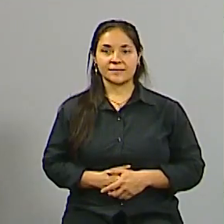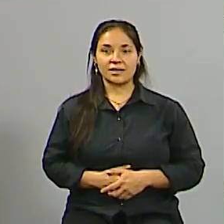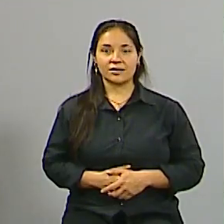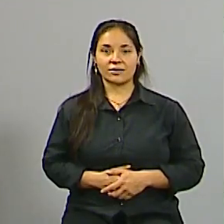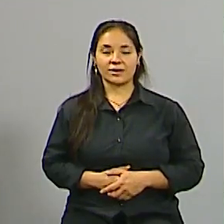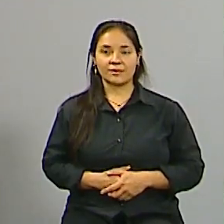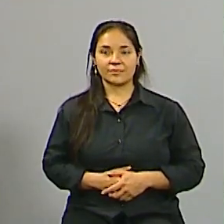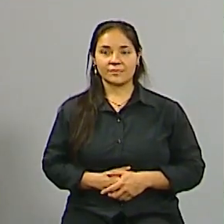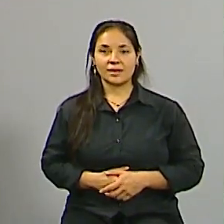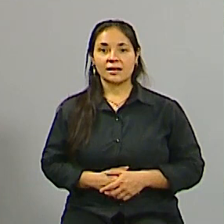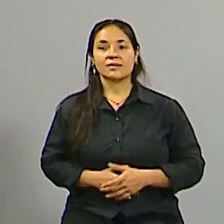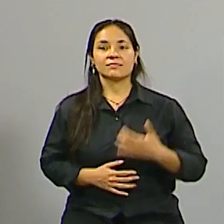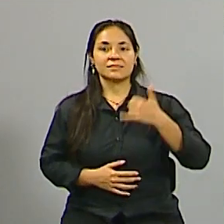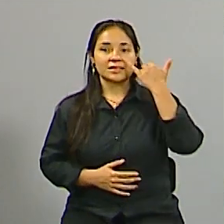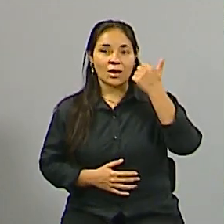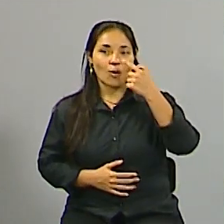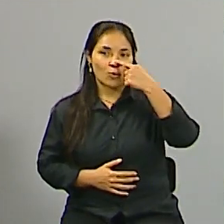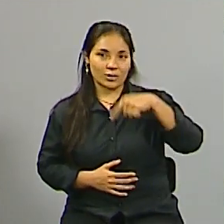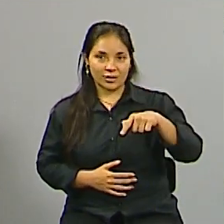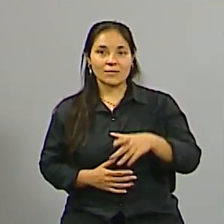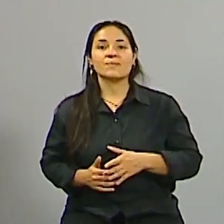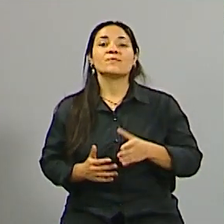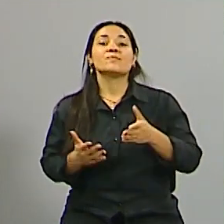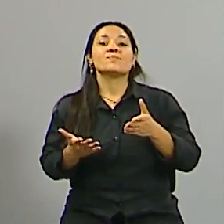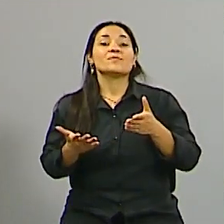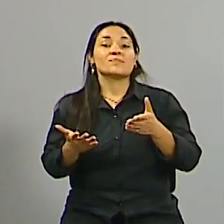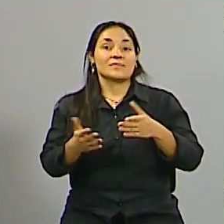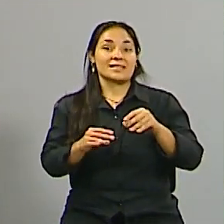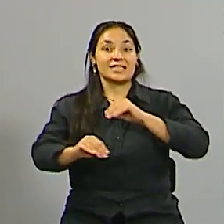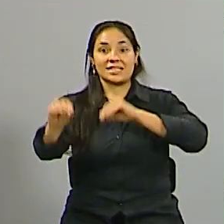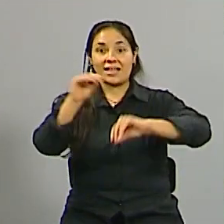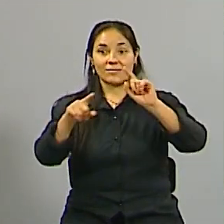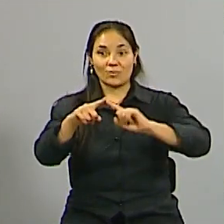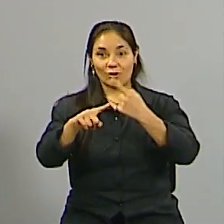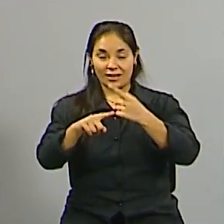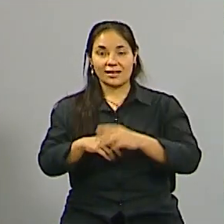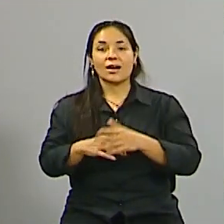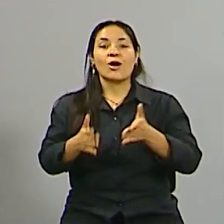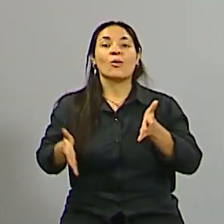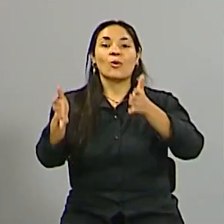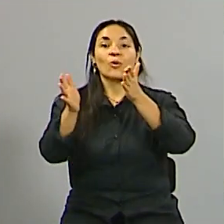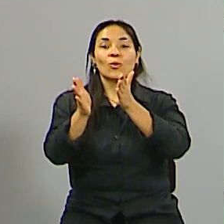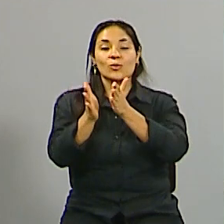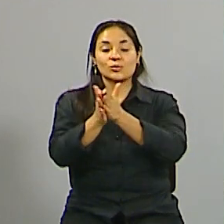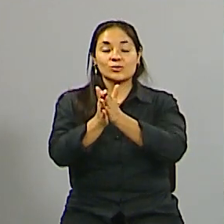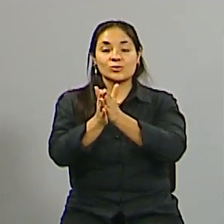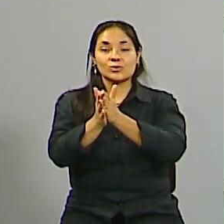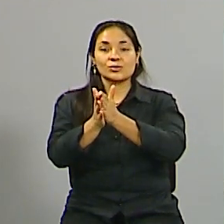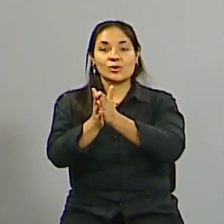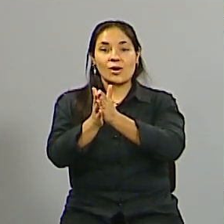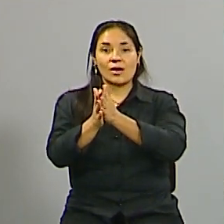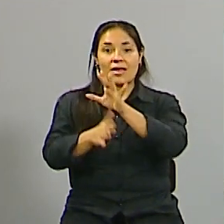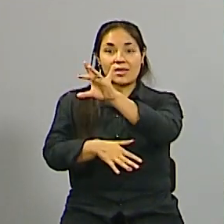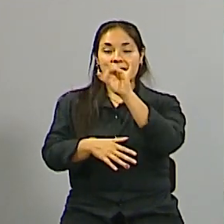Bueno, ya estamos en el último bloque de Chat Político y dijimos que íbamos a tener una entrevista con uno de los grandes